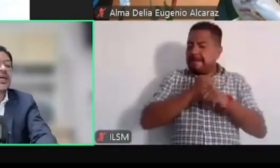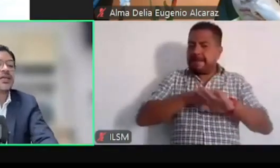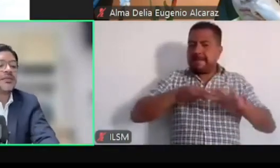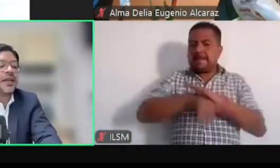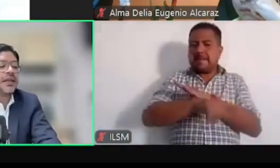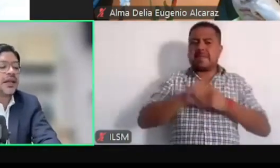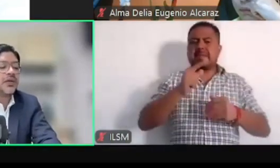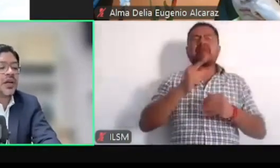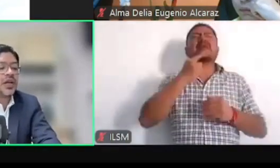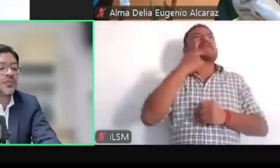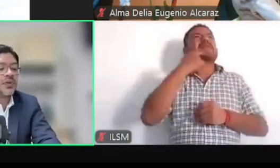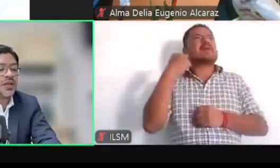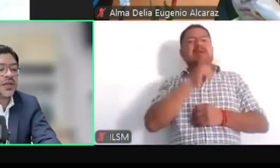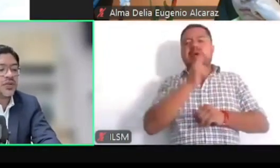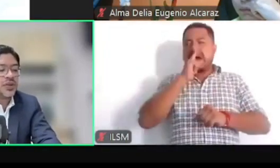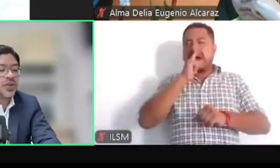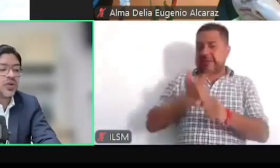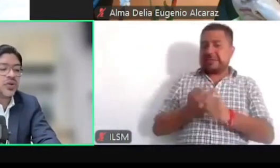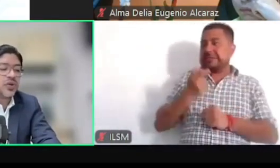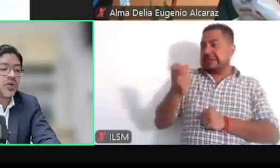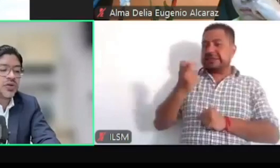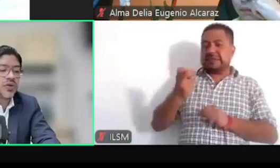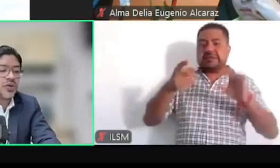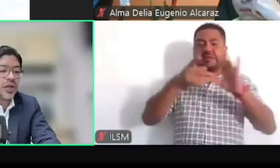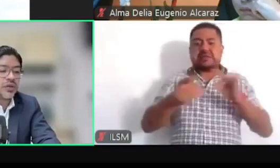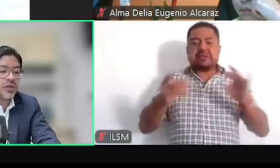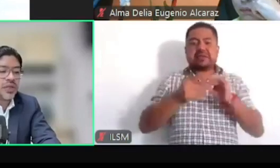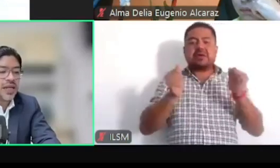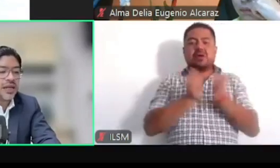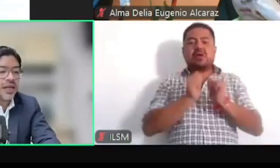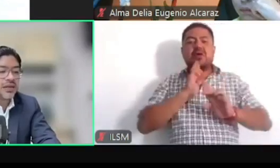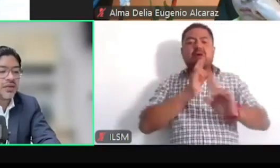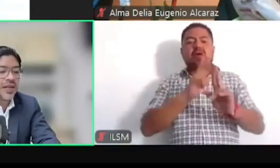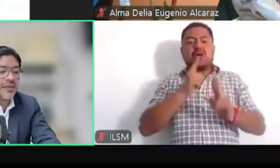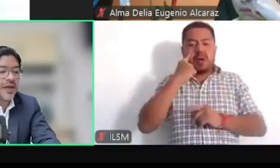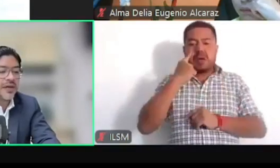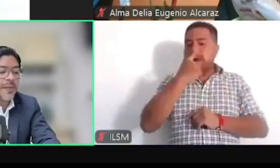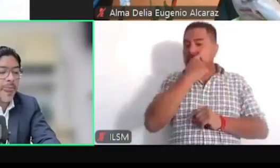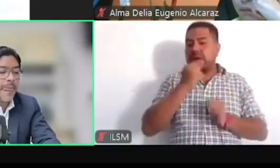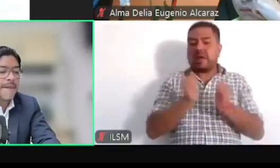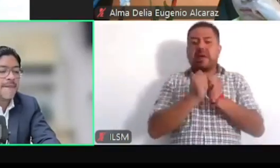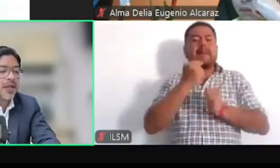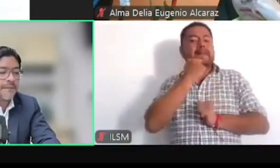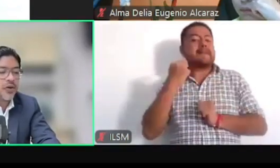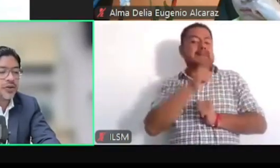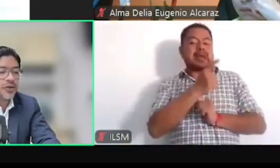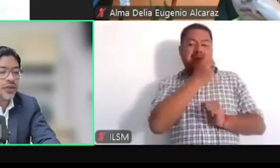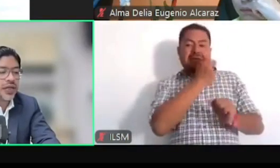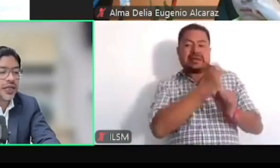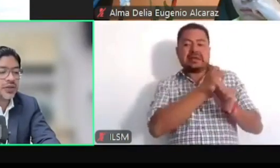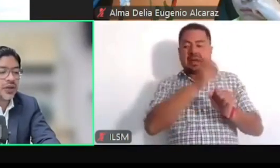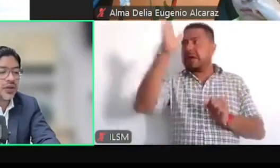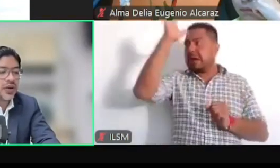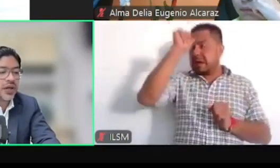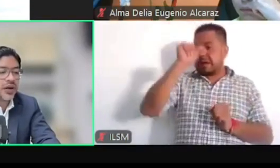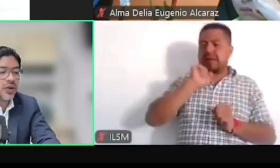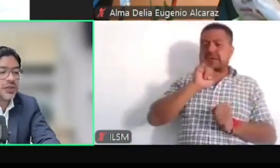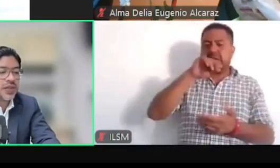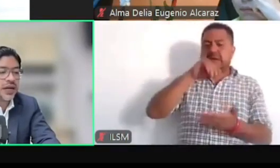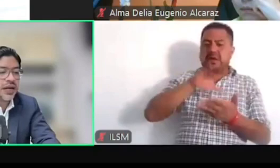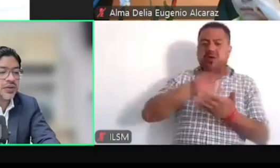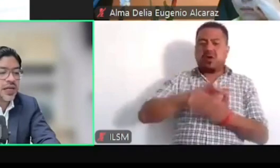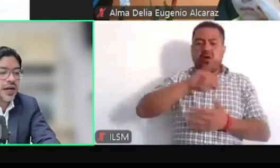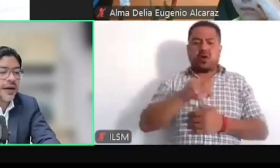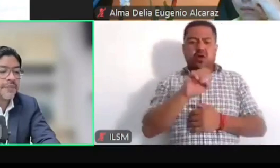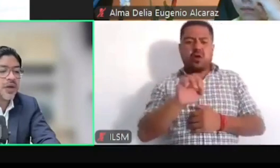impugnada se advierte que la autoridad responsable sustentó su resolución en considerar que el acto reclamado la aprobación del registro de Jorge Luis